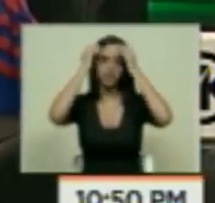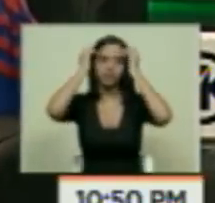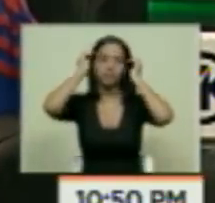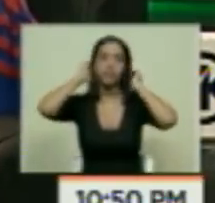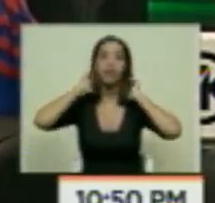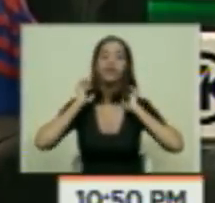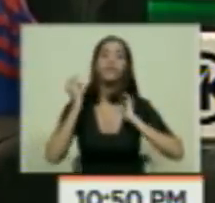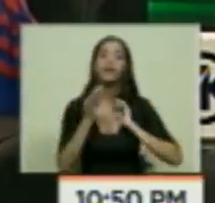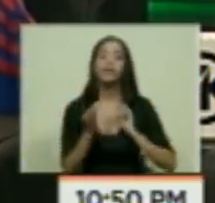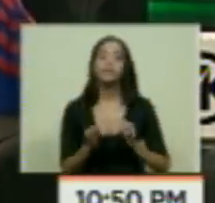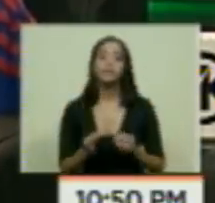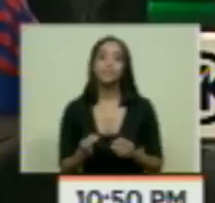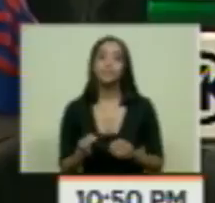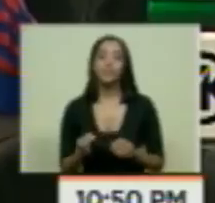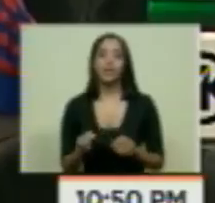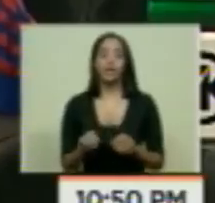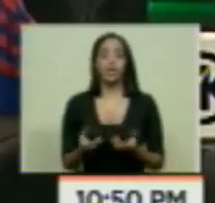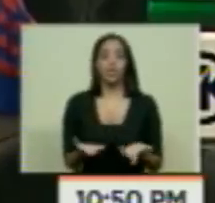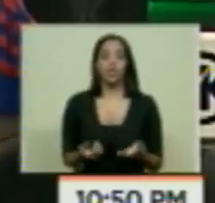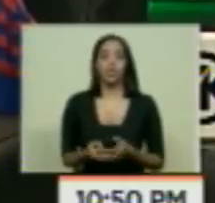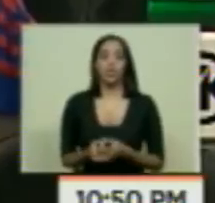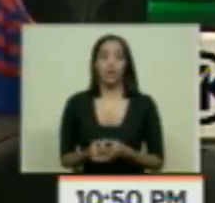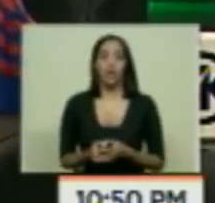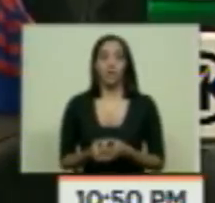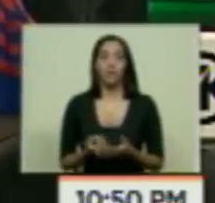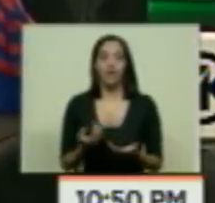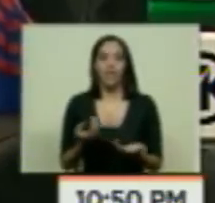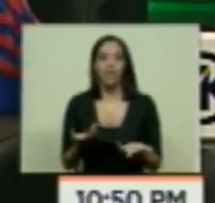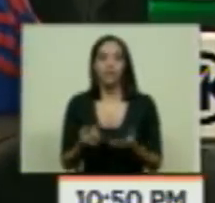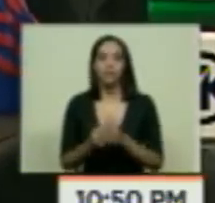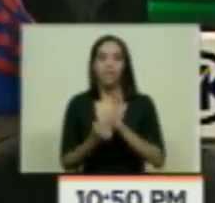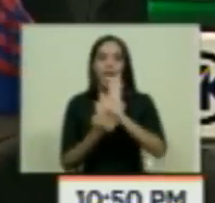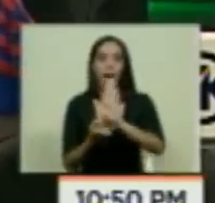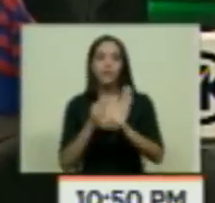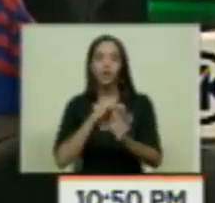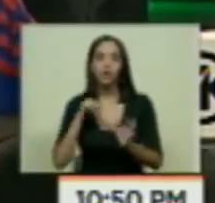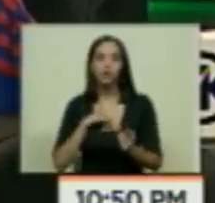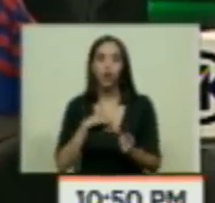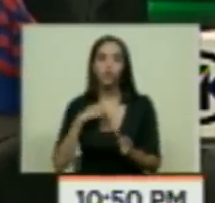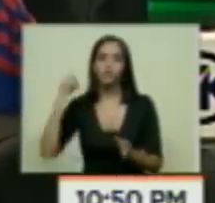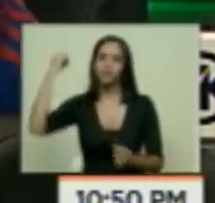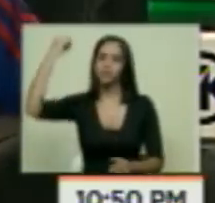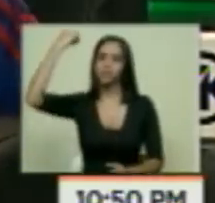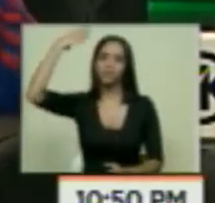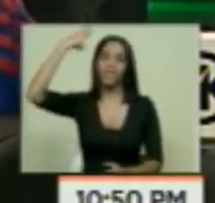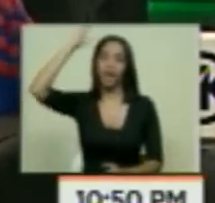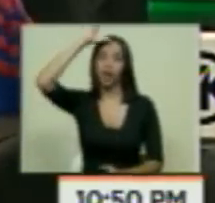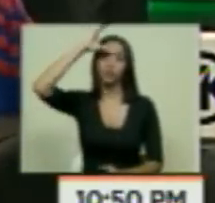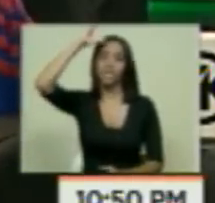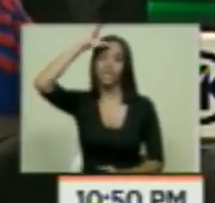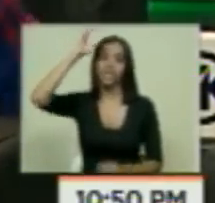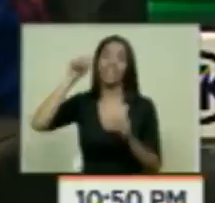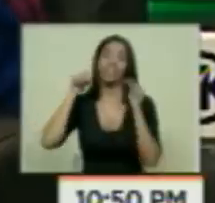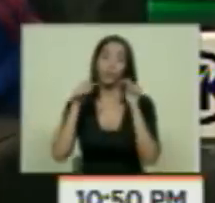¿verdad?, que fue un eje transversal de nosotros, que es un faro que ilumina las conciencias, y que por eso